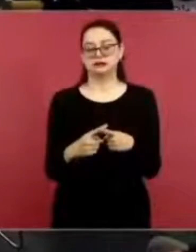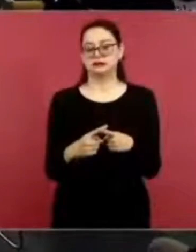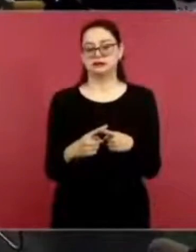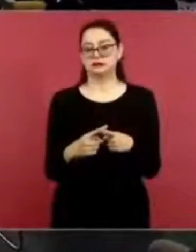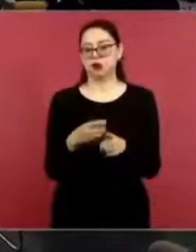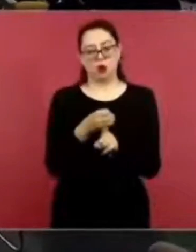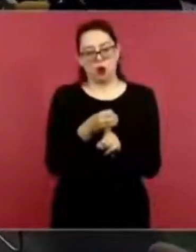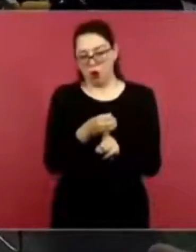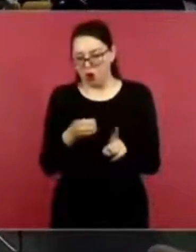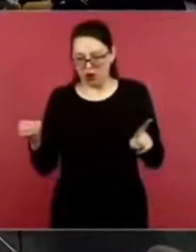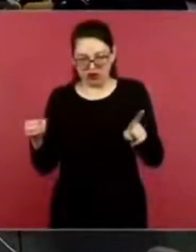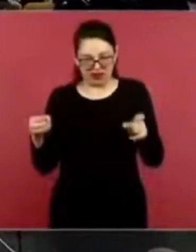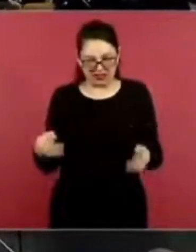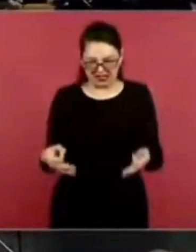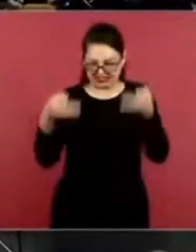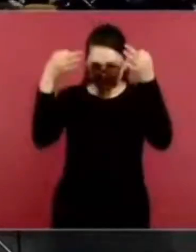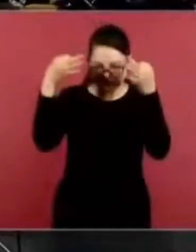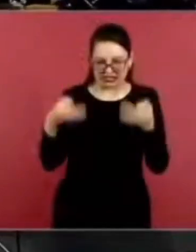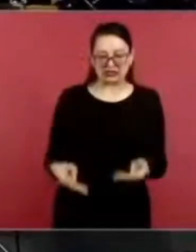son